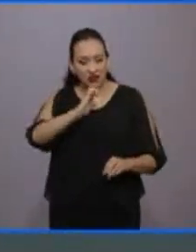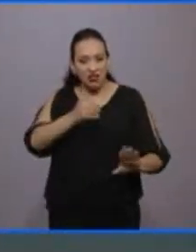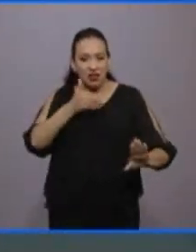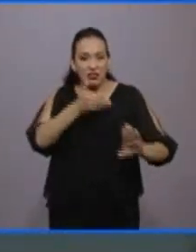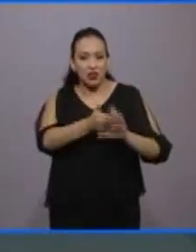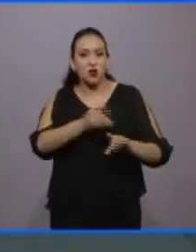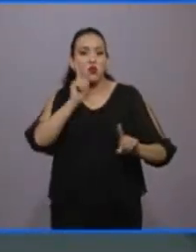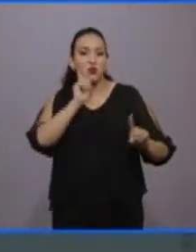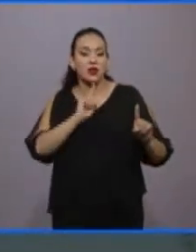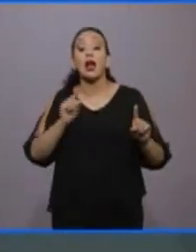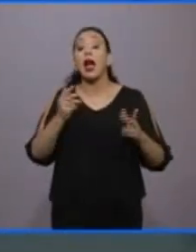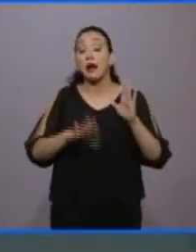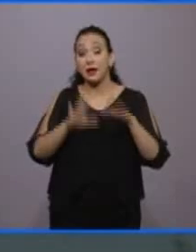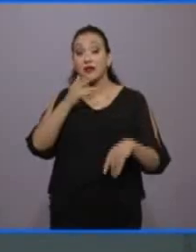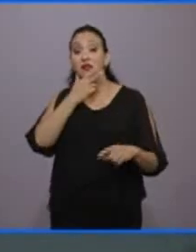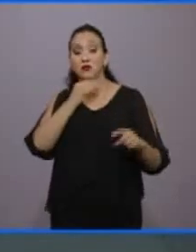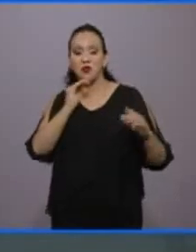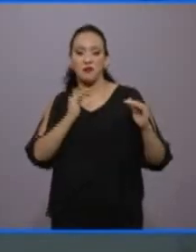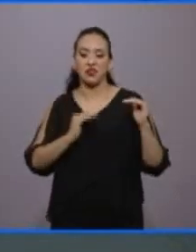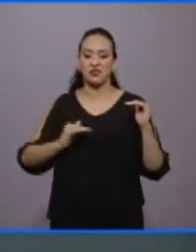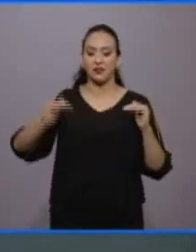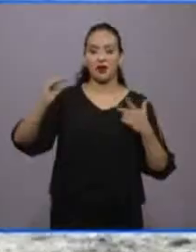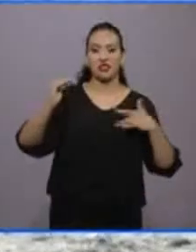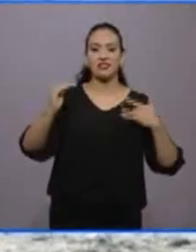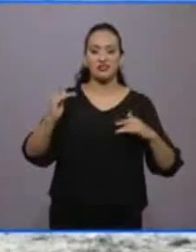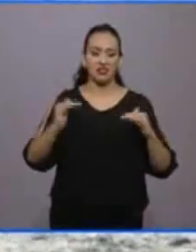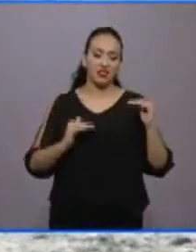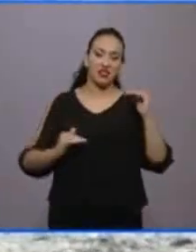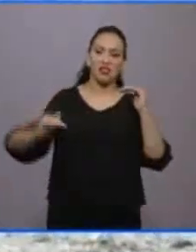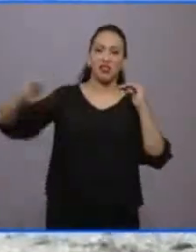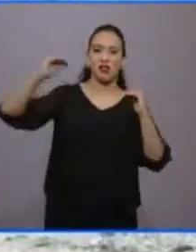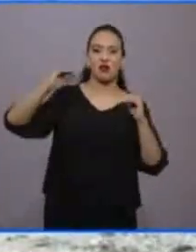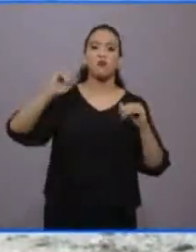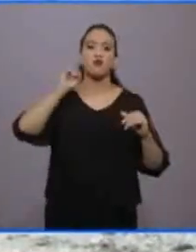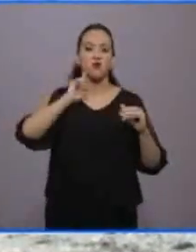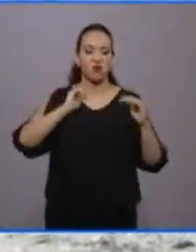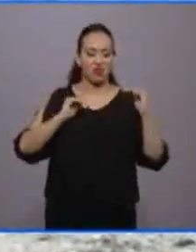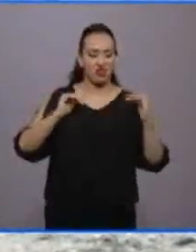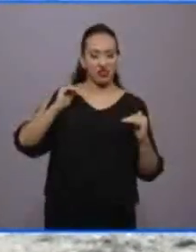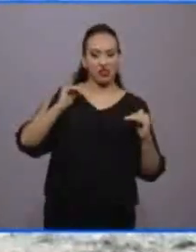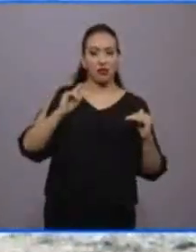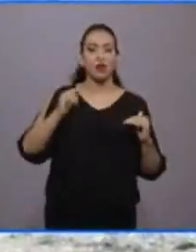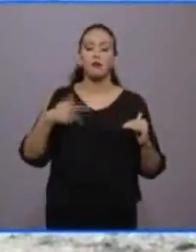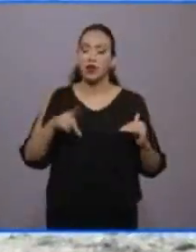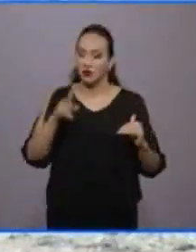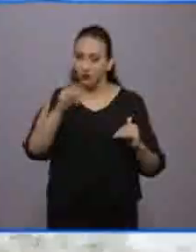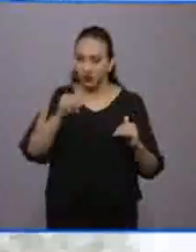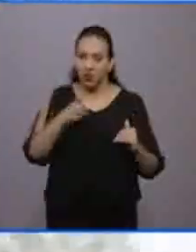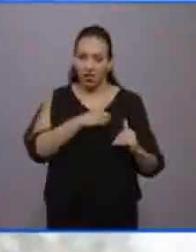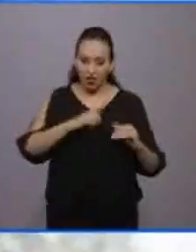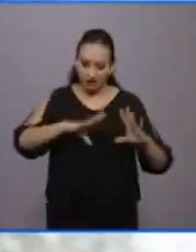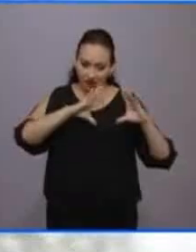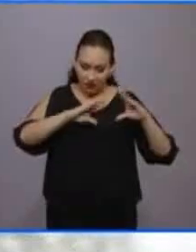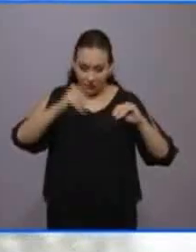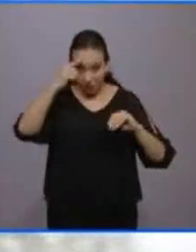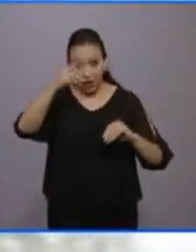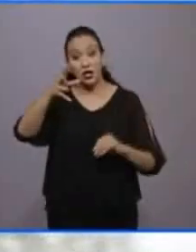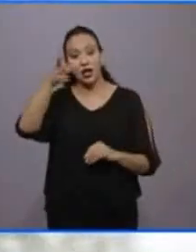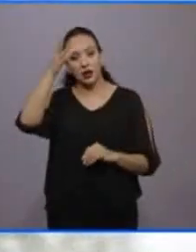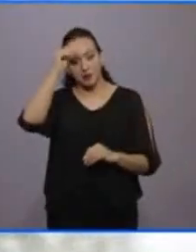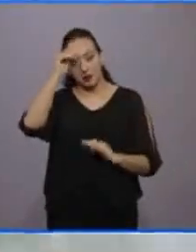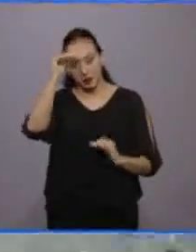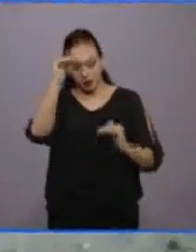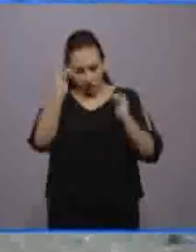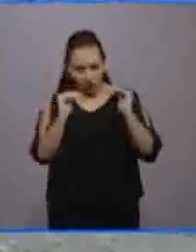superioridad de cualquiera de los géneros, evitar replicar estereotipos que perpetúan la discriminación estructural contra las mujeres e integrar